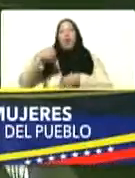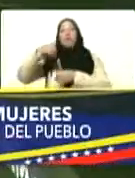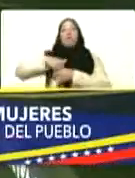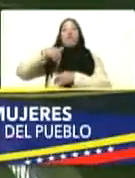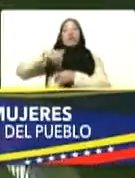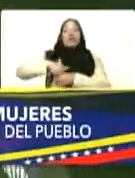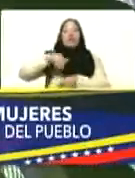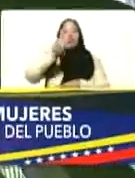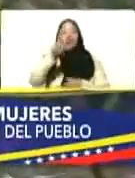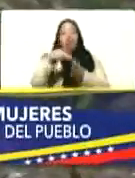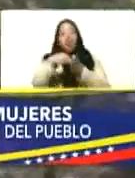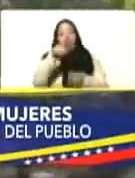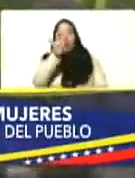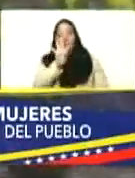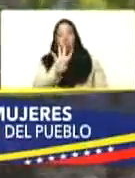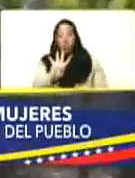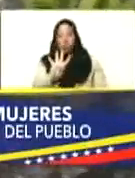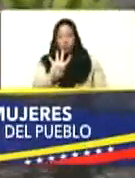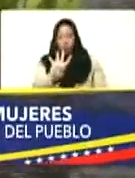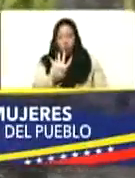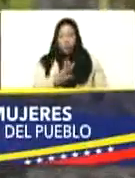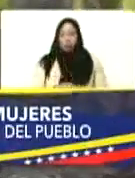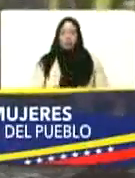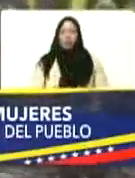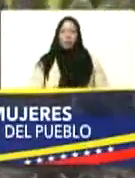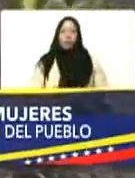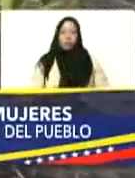del 2024.